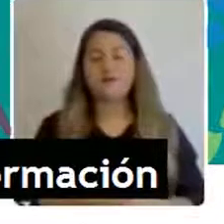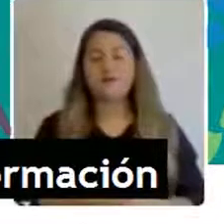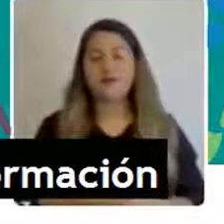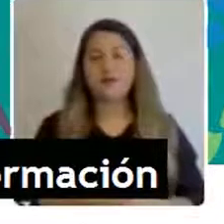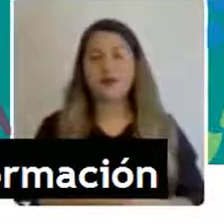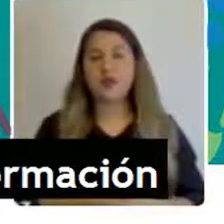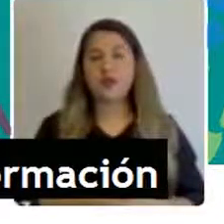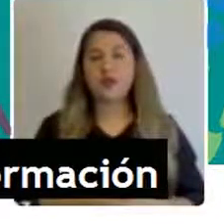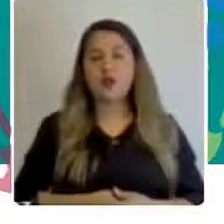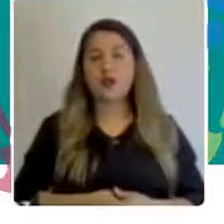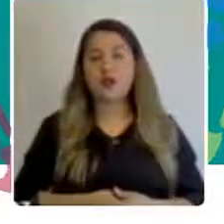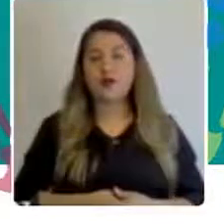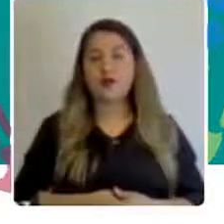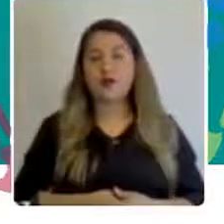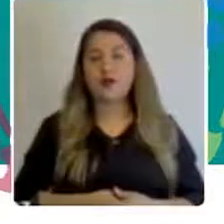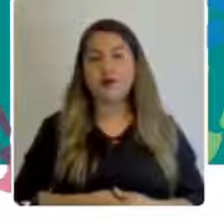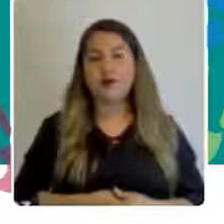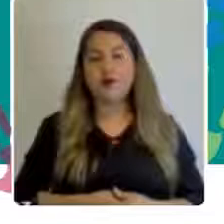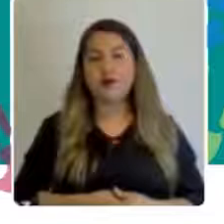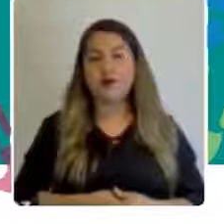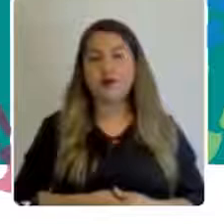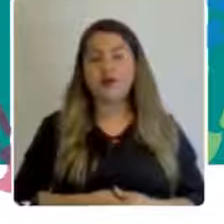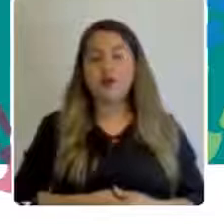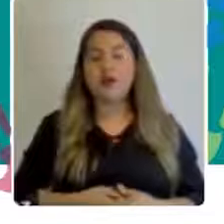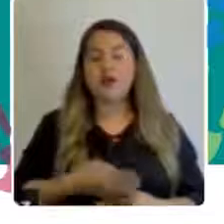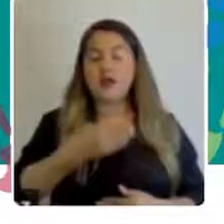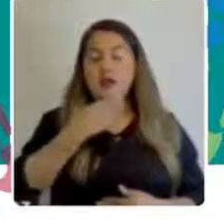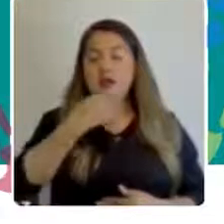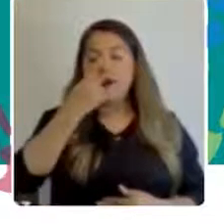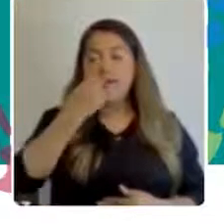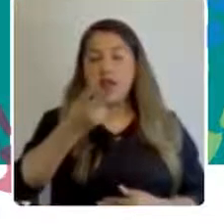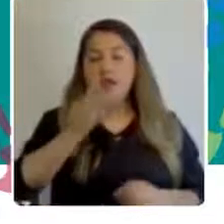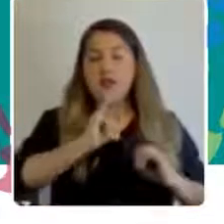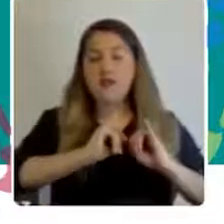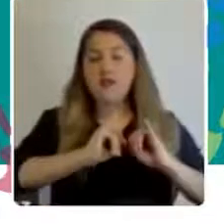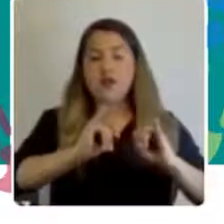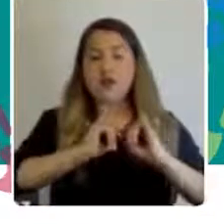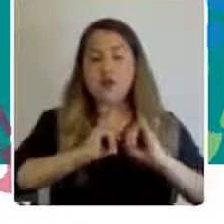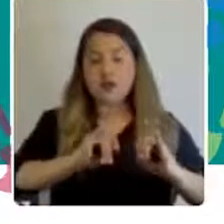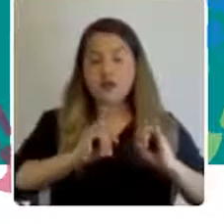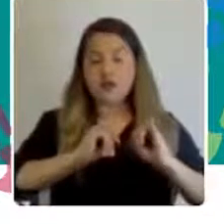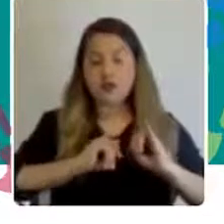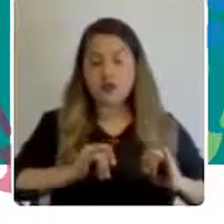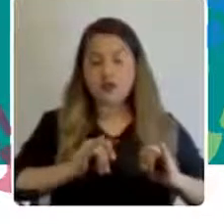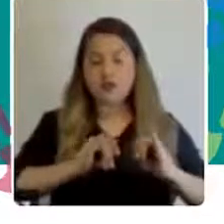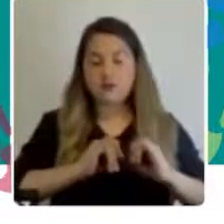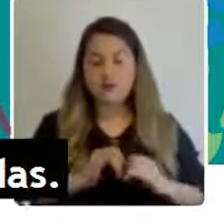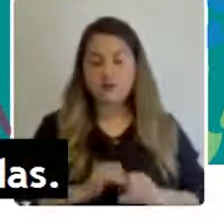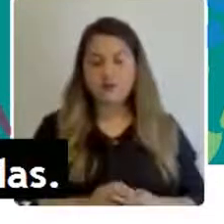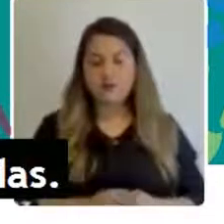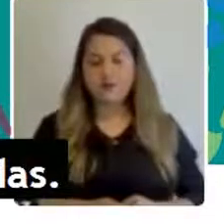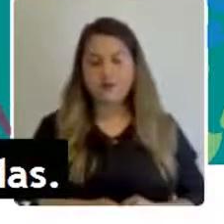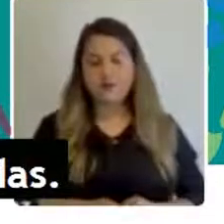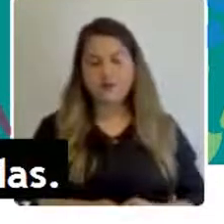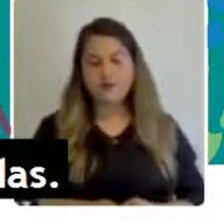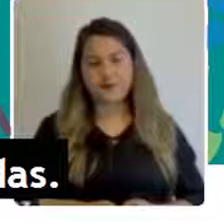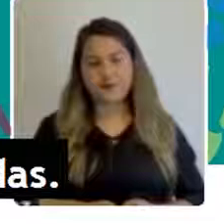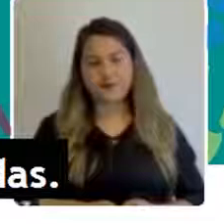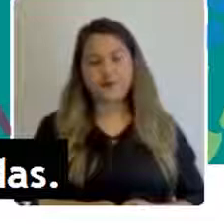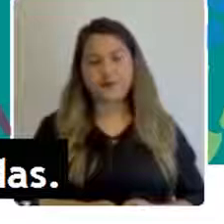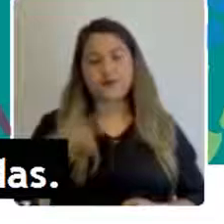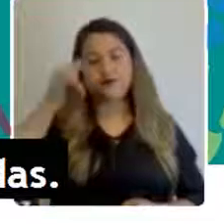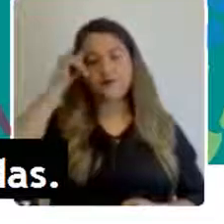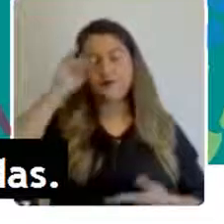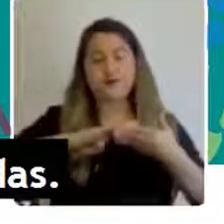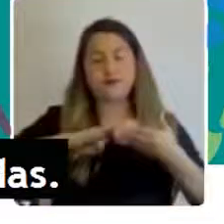un centro de información que se llama GARD, donde hay intercambio de datos con el público